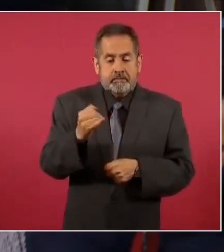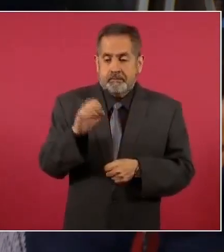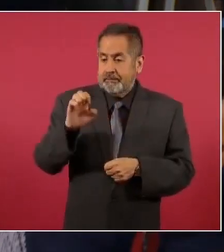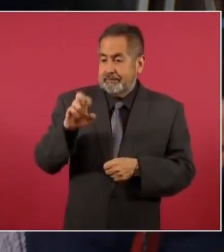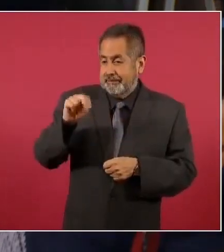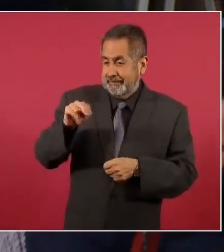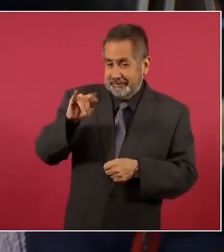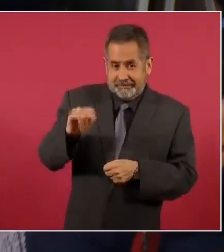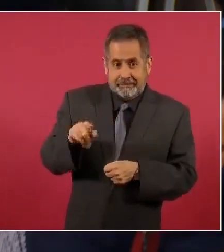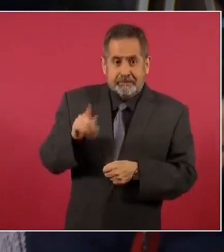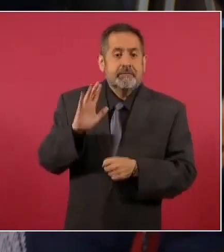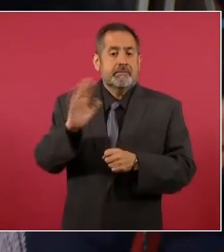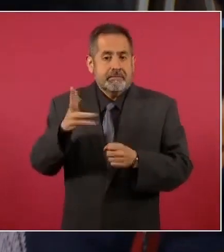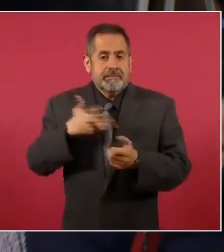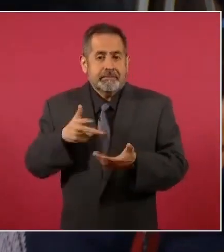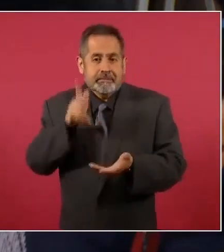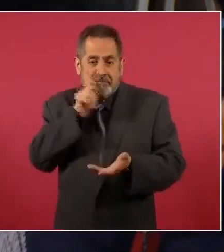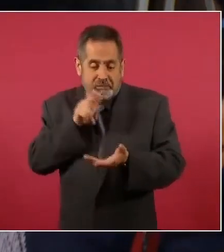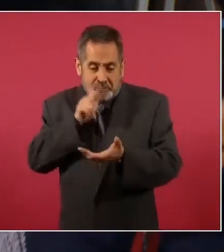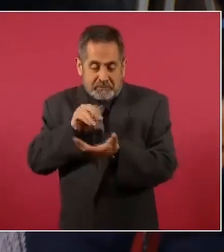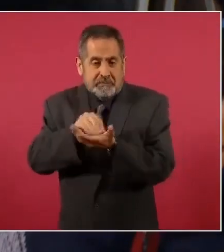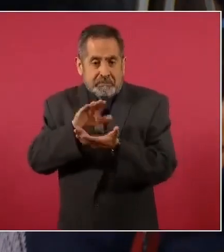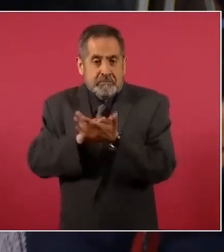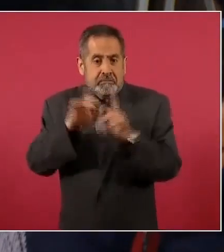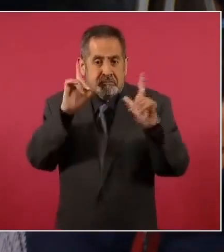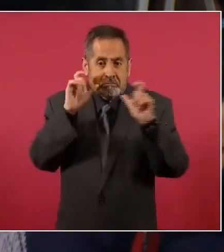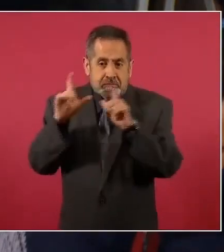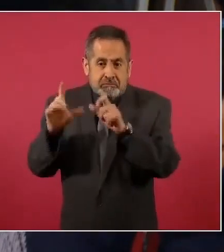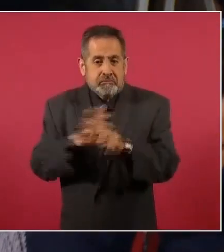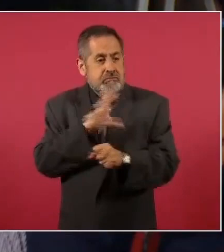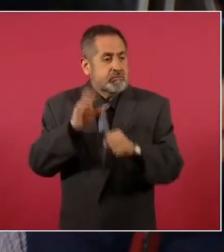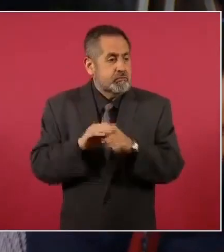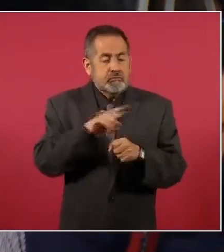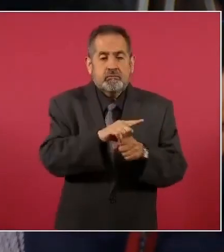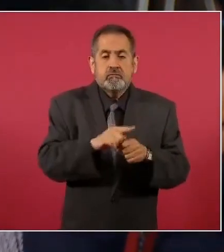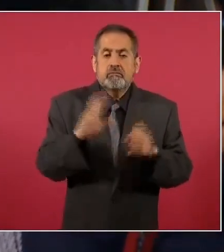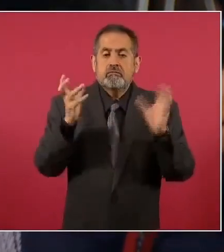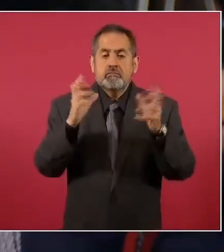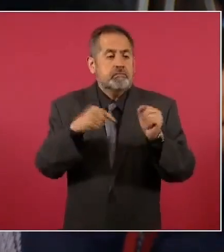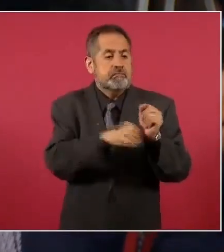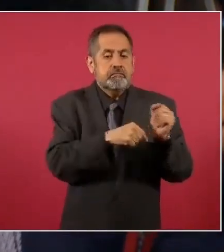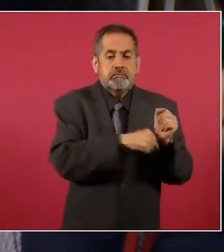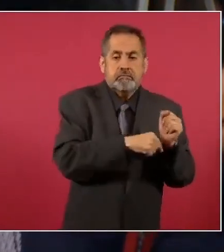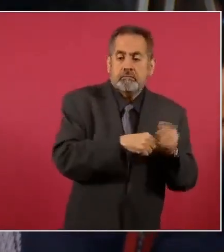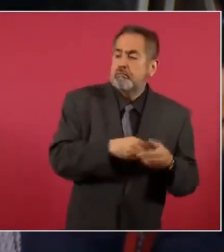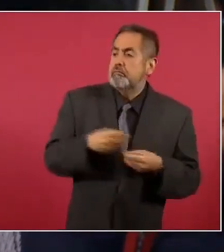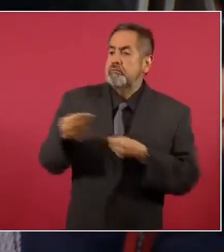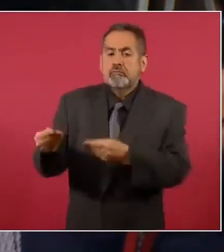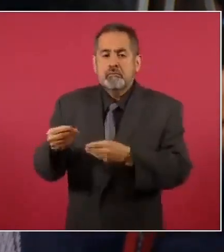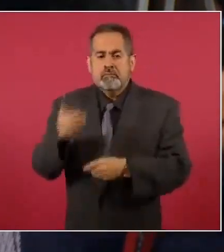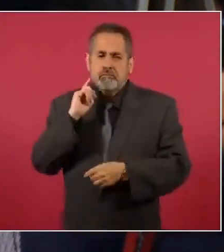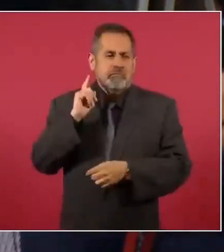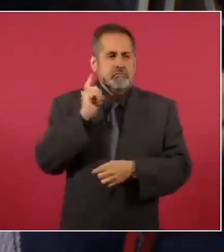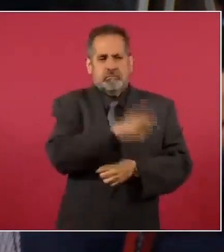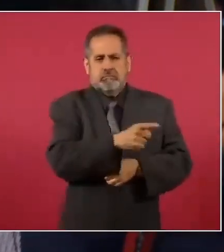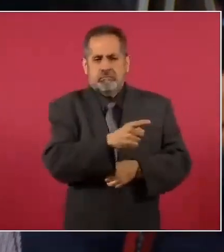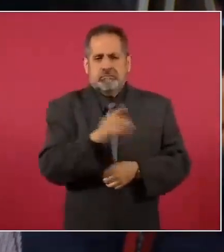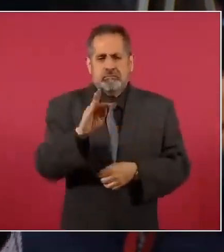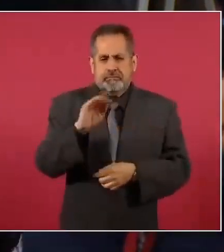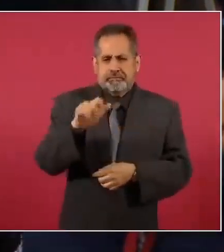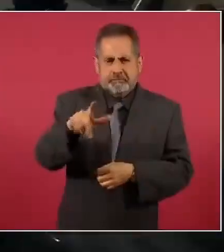Ernestina y el Contralor ya tenían constancia y fotografías de las patrullas escondidas, pero denuncian por encubrimiento al fiscal de Morelos, que no es